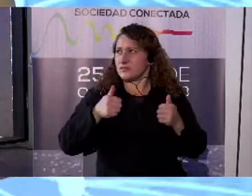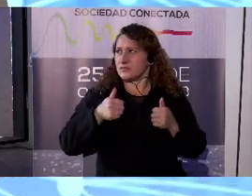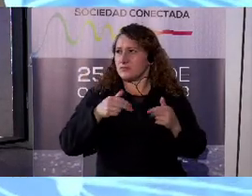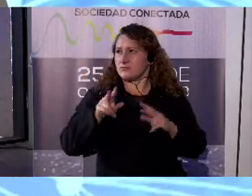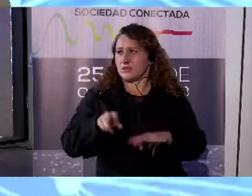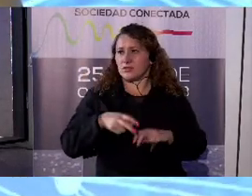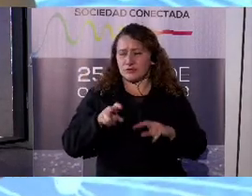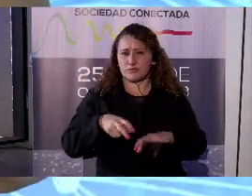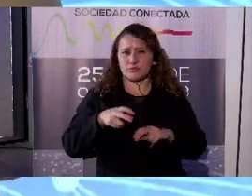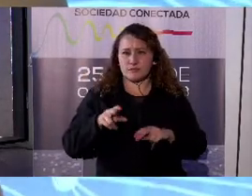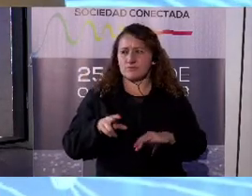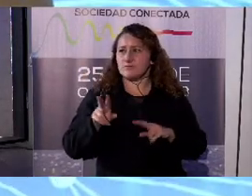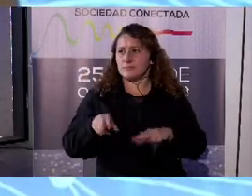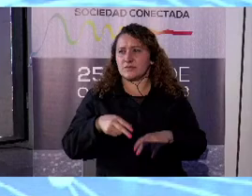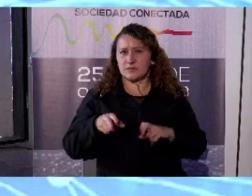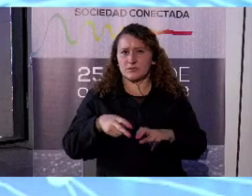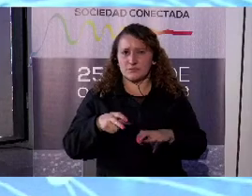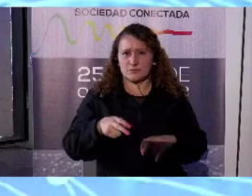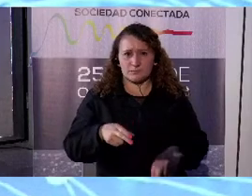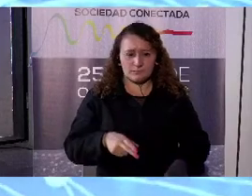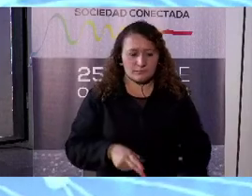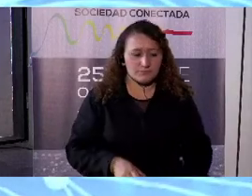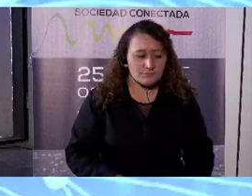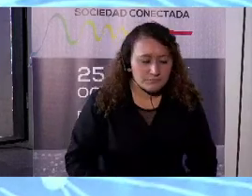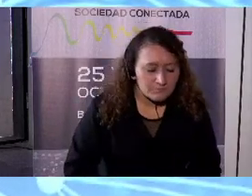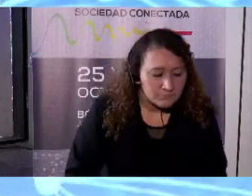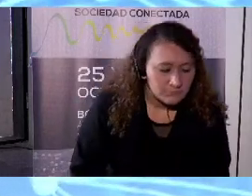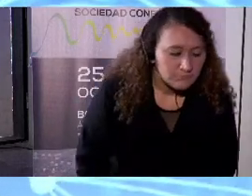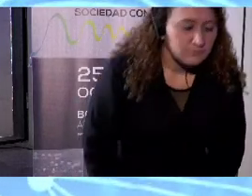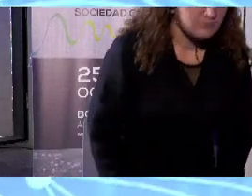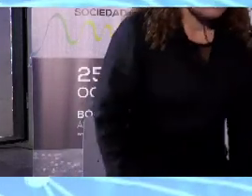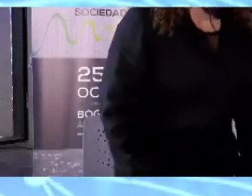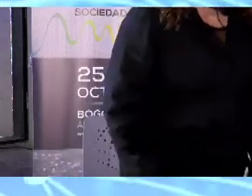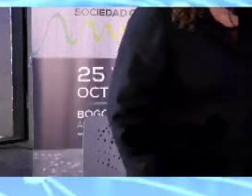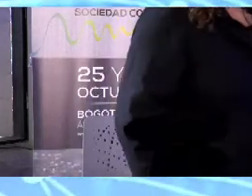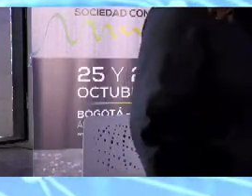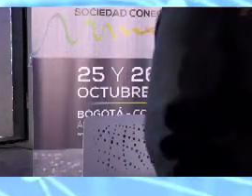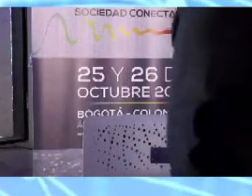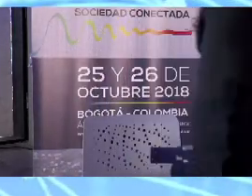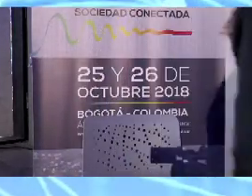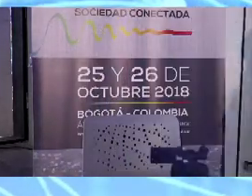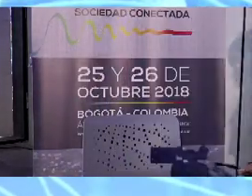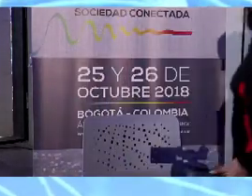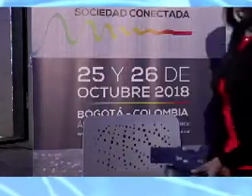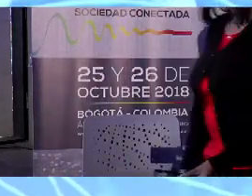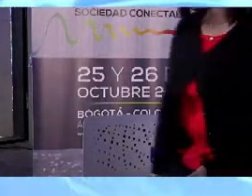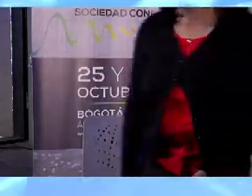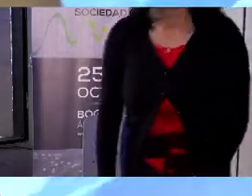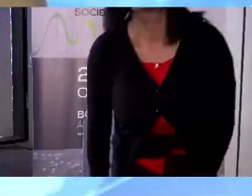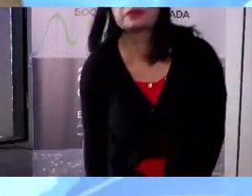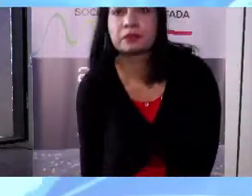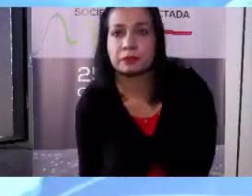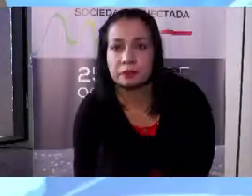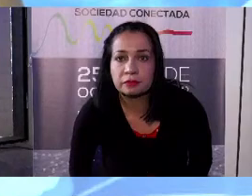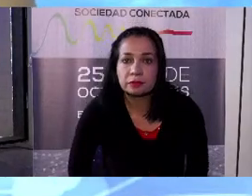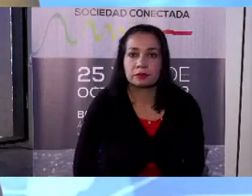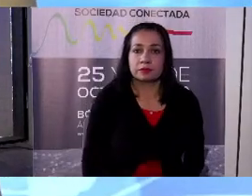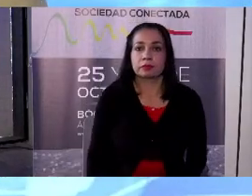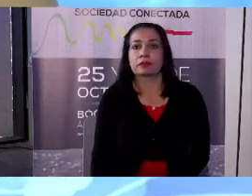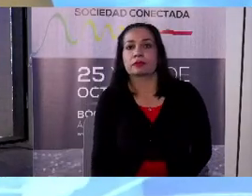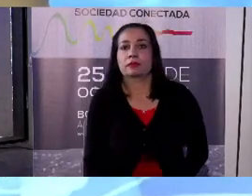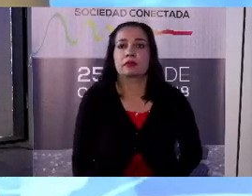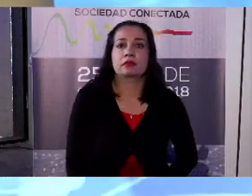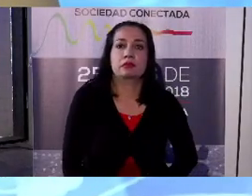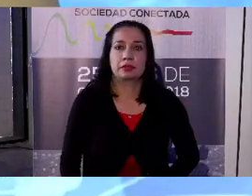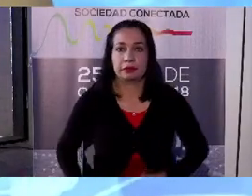el agro el agro okay Porque digamos cuando decimos que las redes LP One vienen a ser complementarias de las